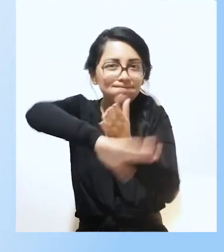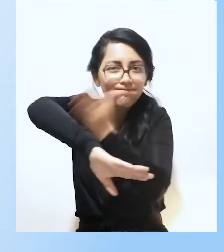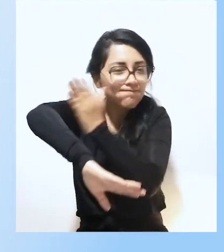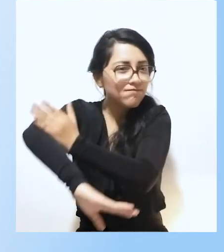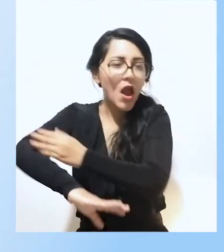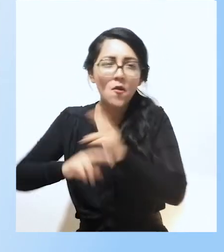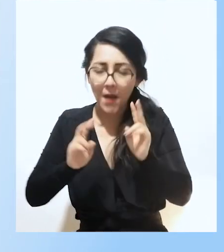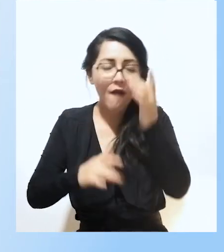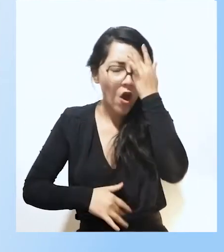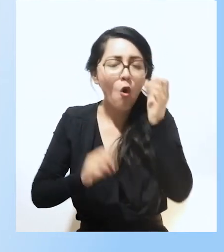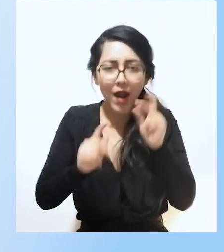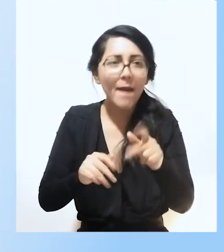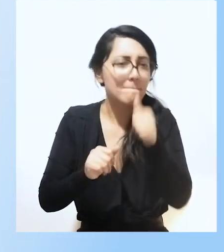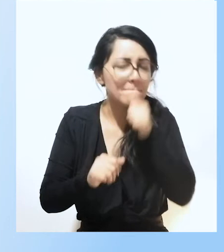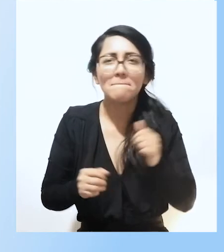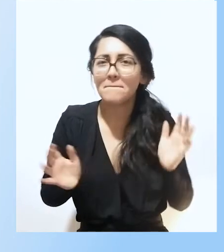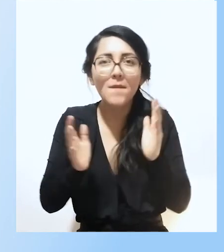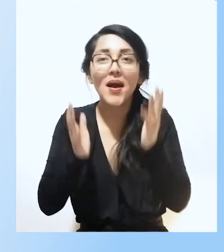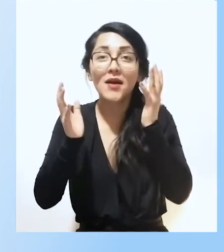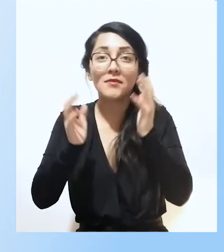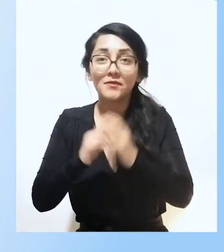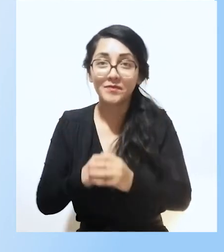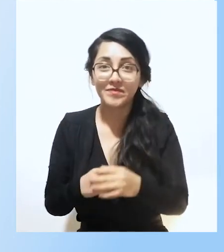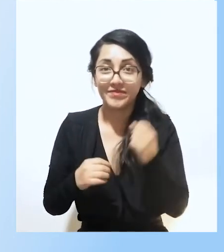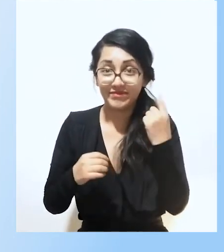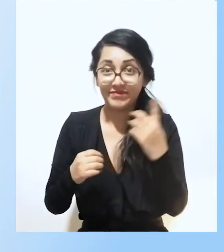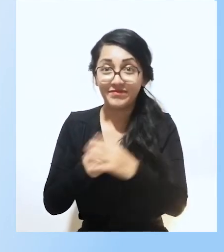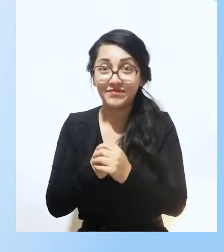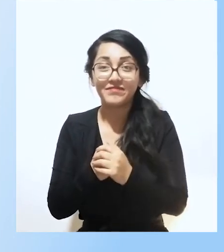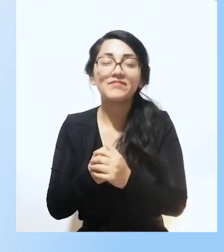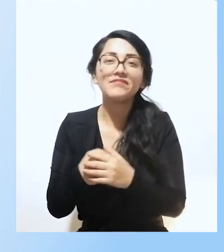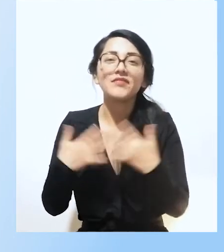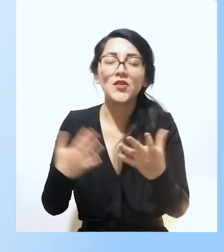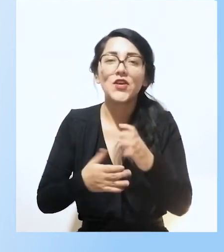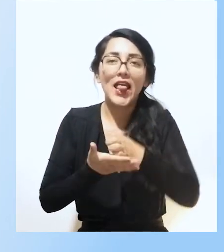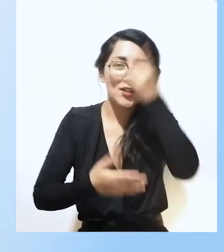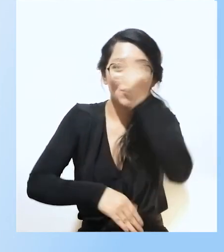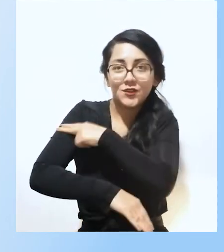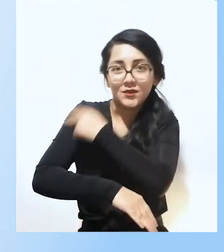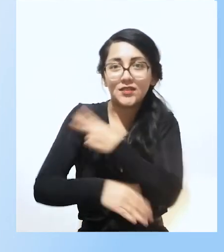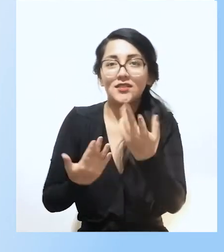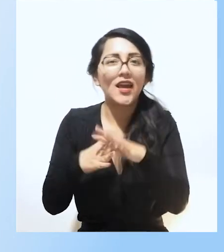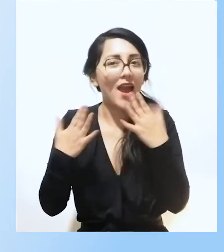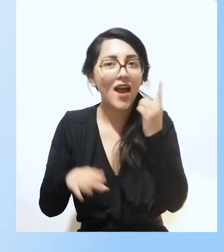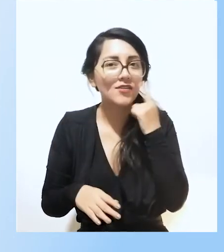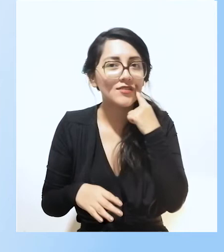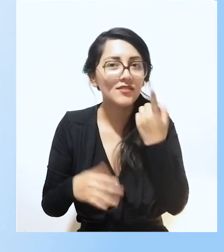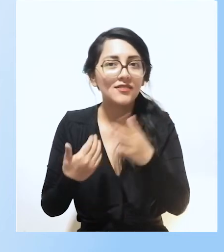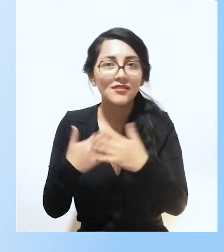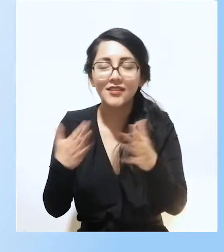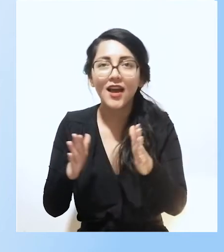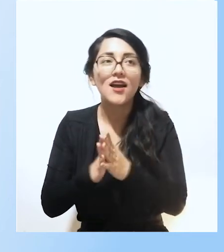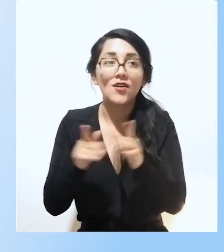enfermedad, trascendiendo incluso ese estado de enfermedad. La pedagogía hospitalaria es algo conocido,